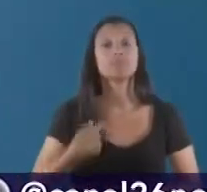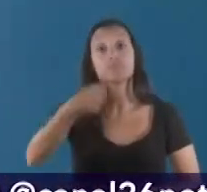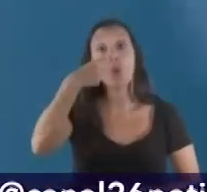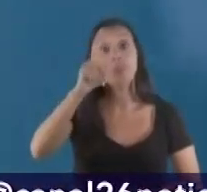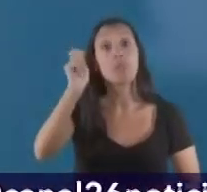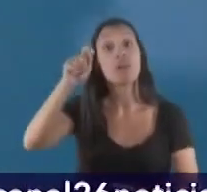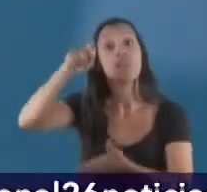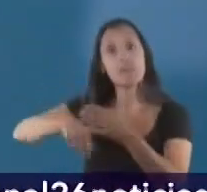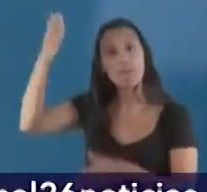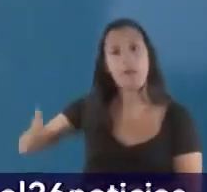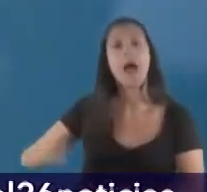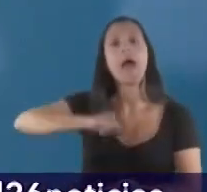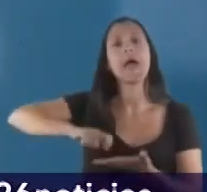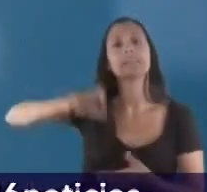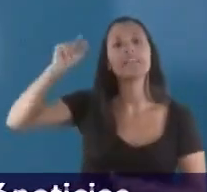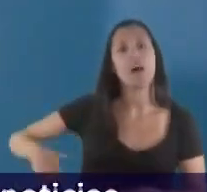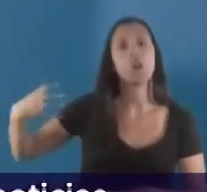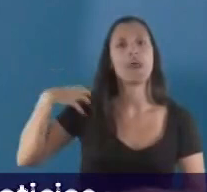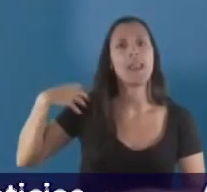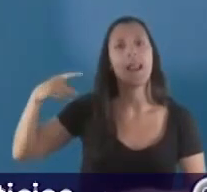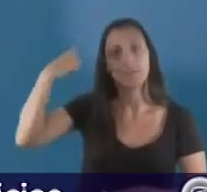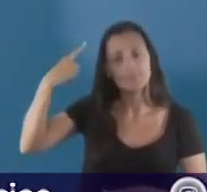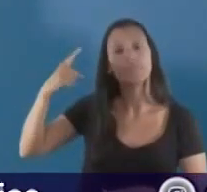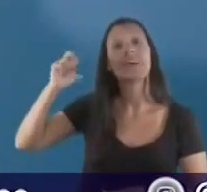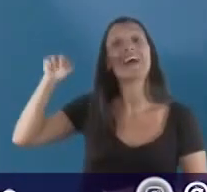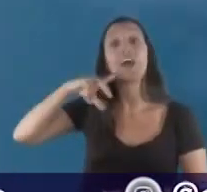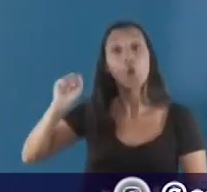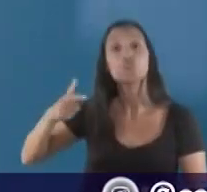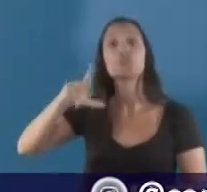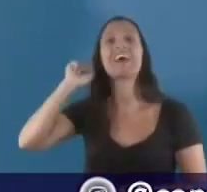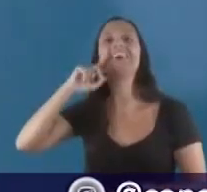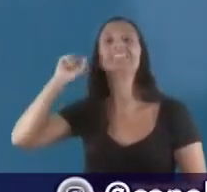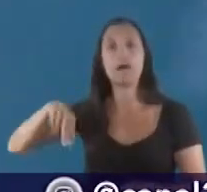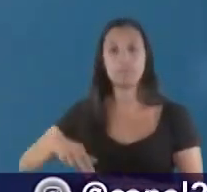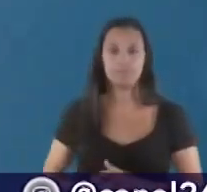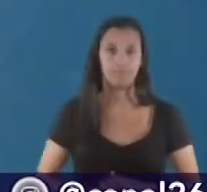Finalmente lo hace el señor escribano general de gobierno, Carlos Víctor Gaitán.